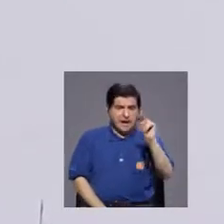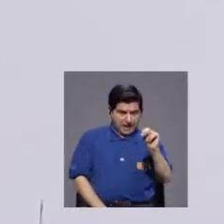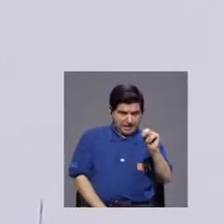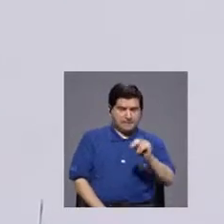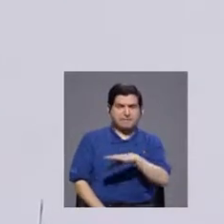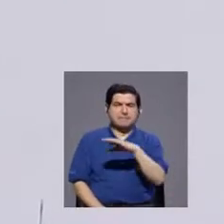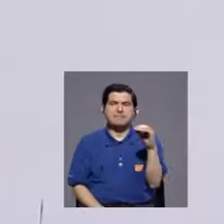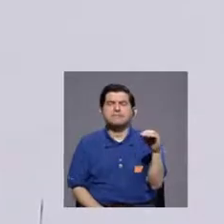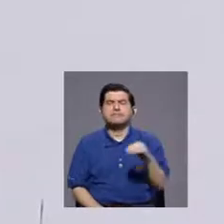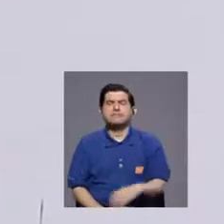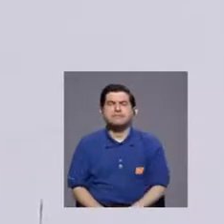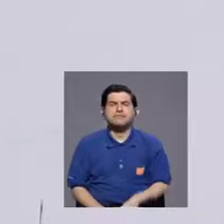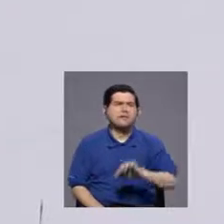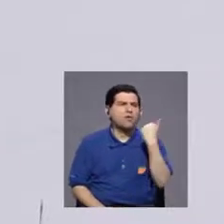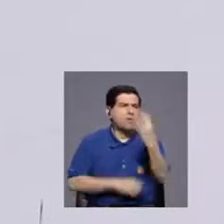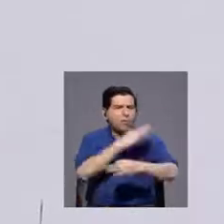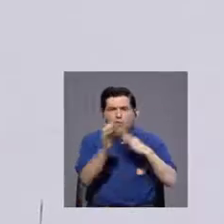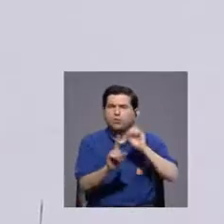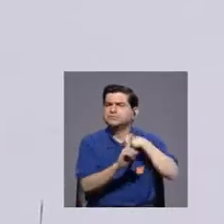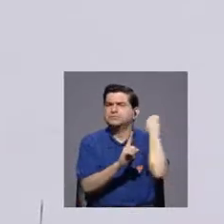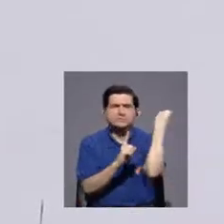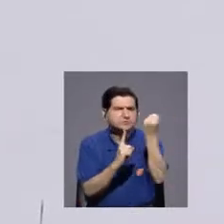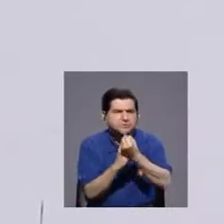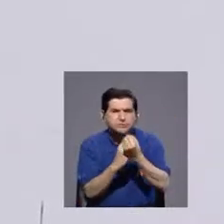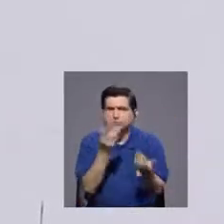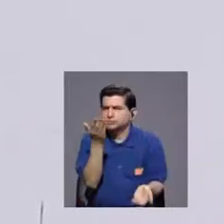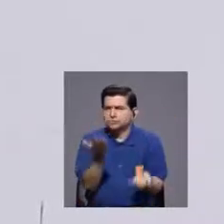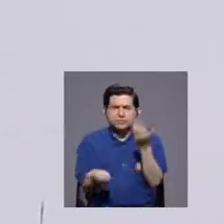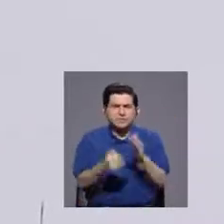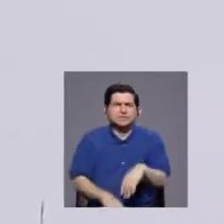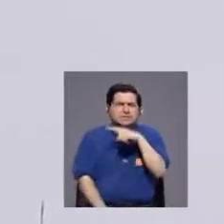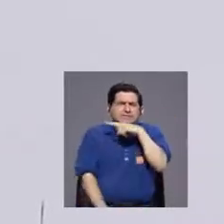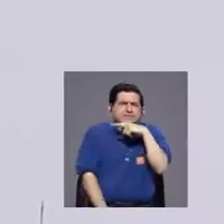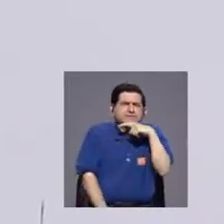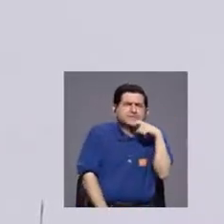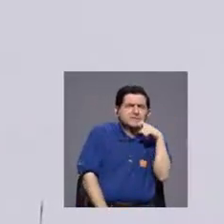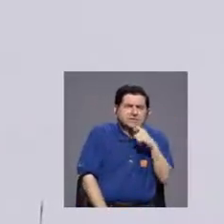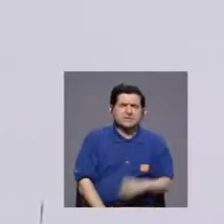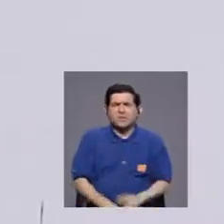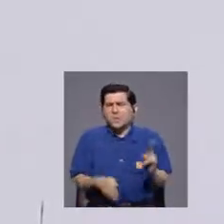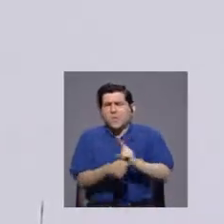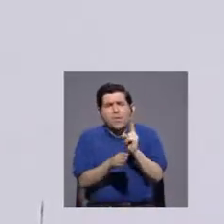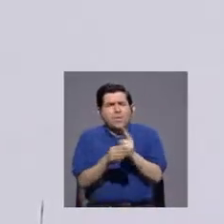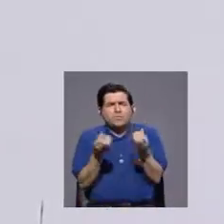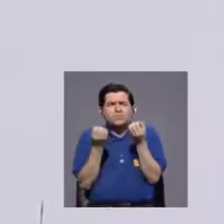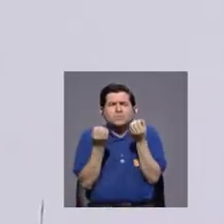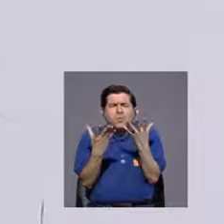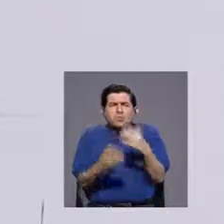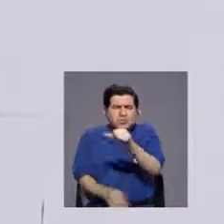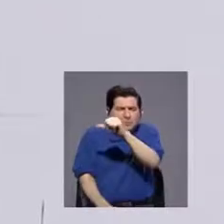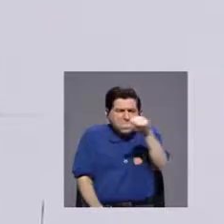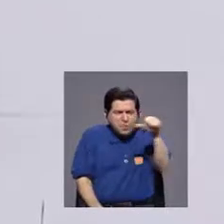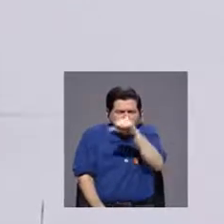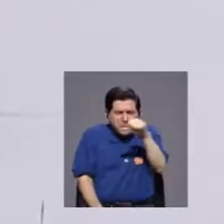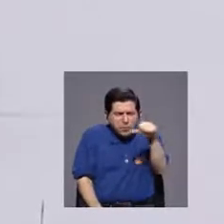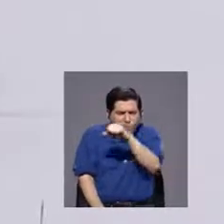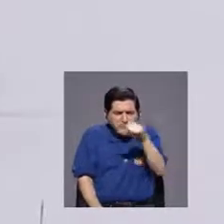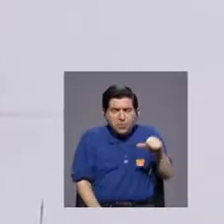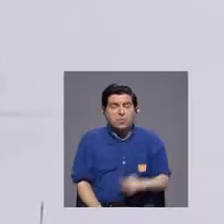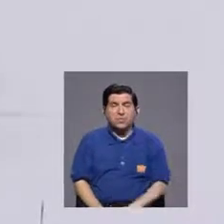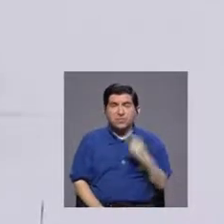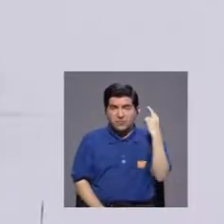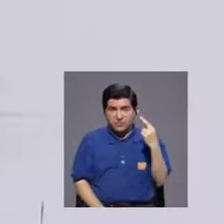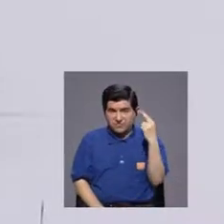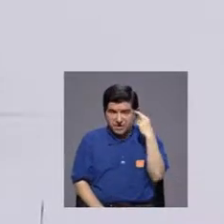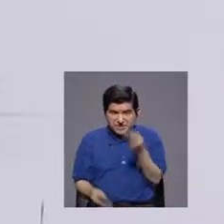bueno ya otro tipo condiciones de sequía digamos uso uso intensivo del riego entonces esto ha venido provocando sí